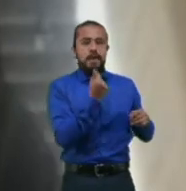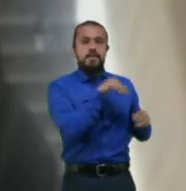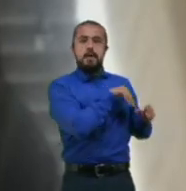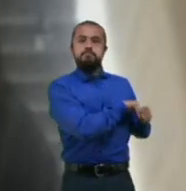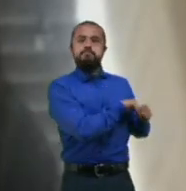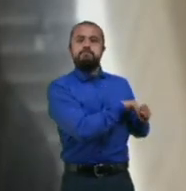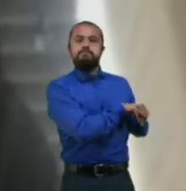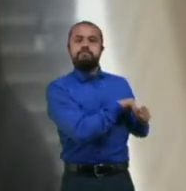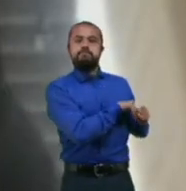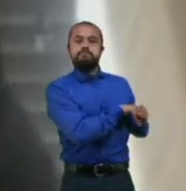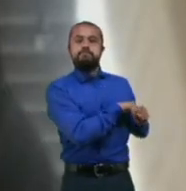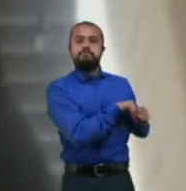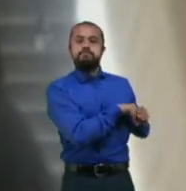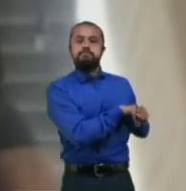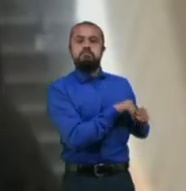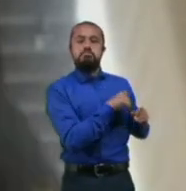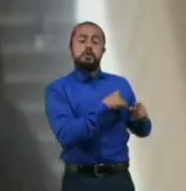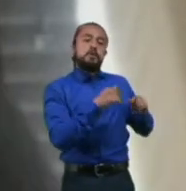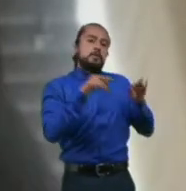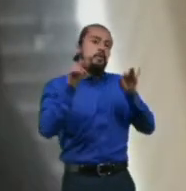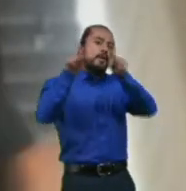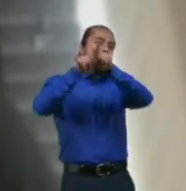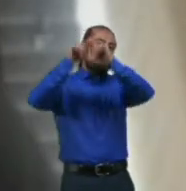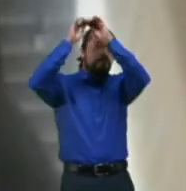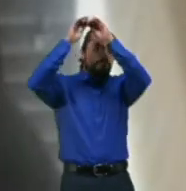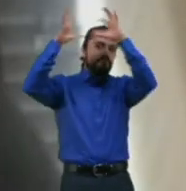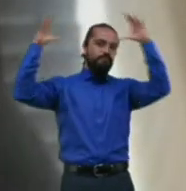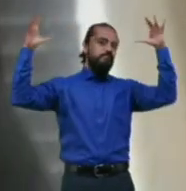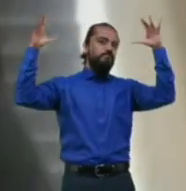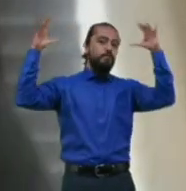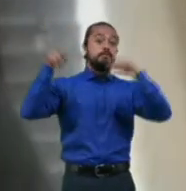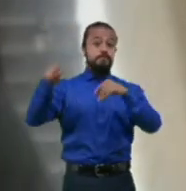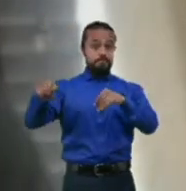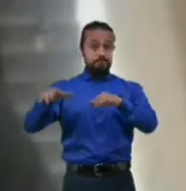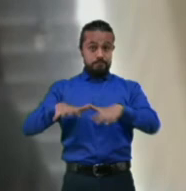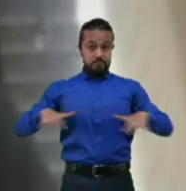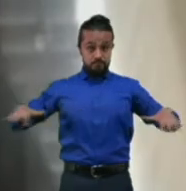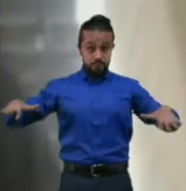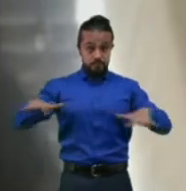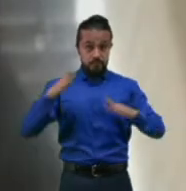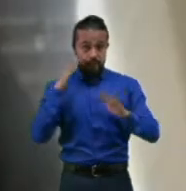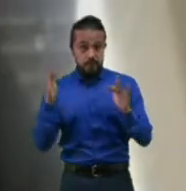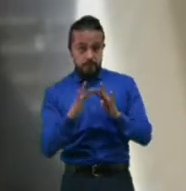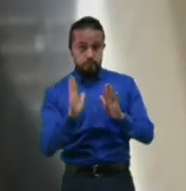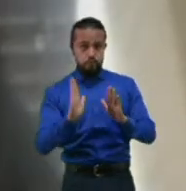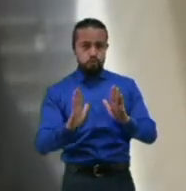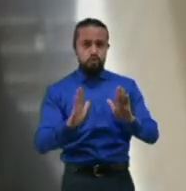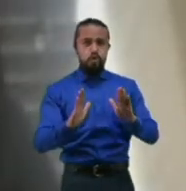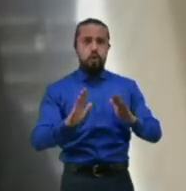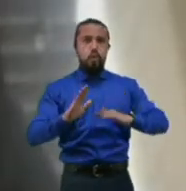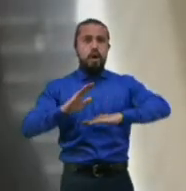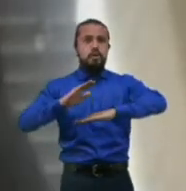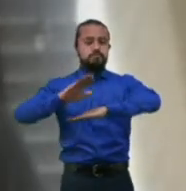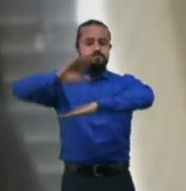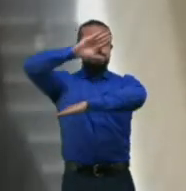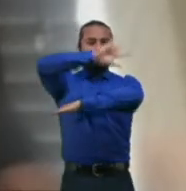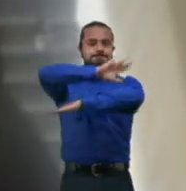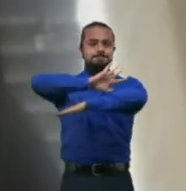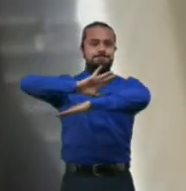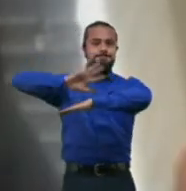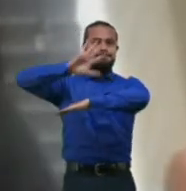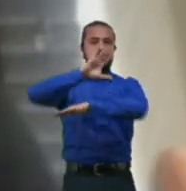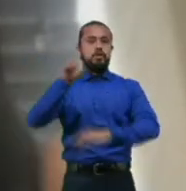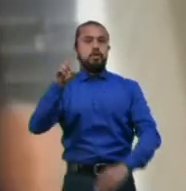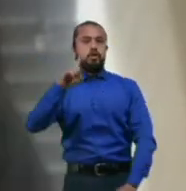Imaginamos, que es una agencia de desarrollo de software, Y yo era pues el todero, obviamente, después